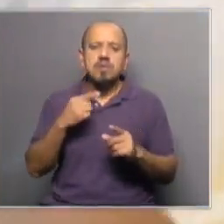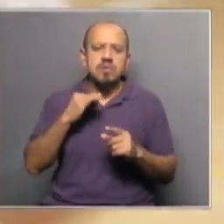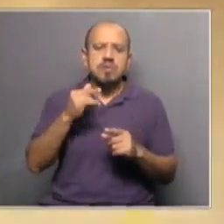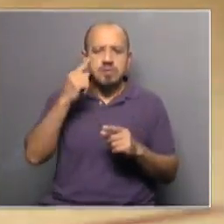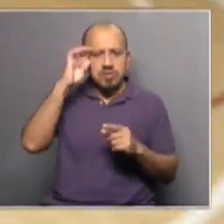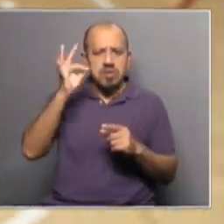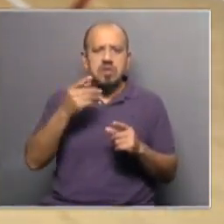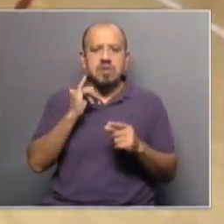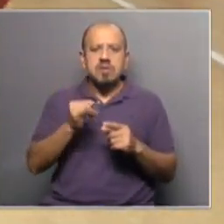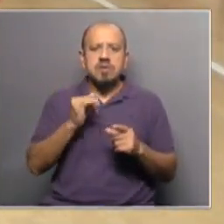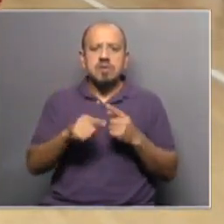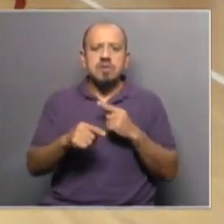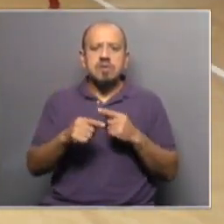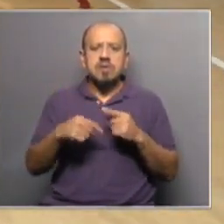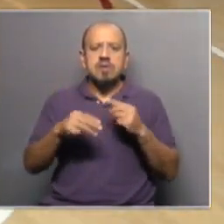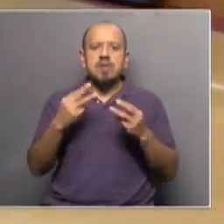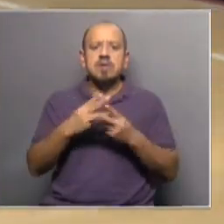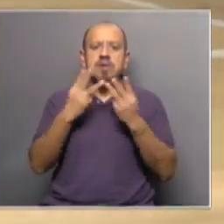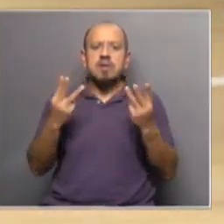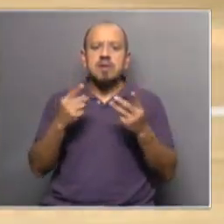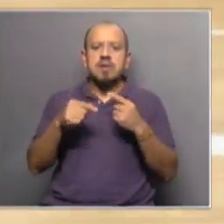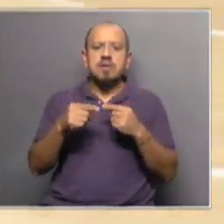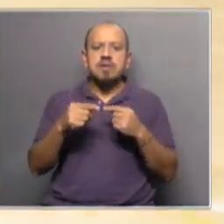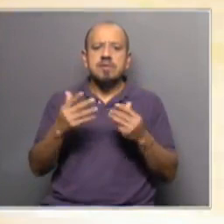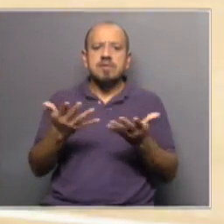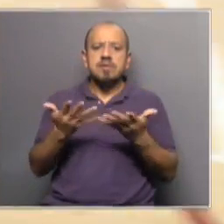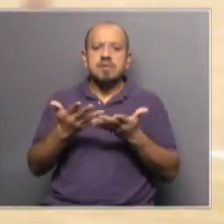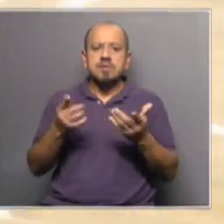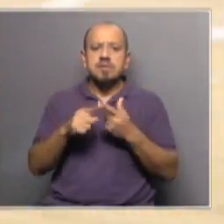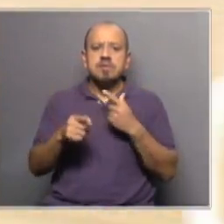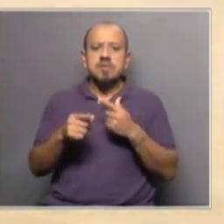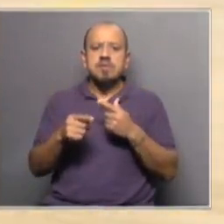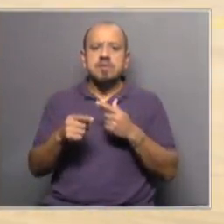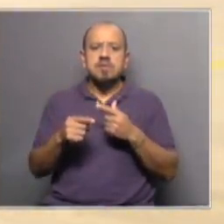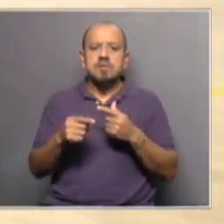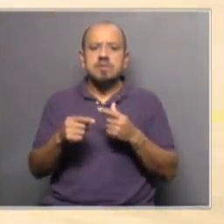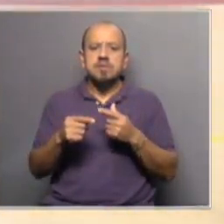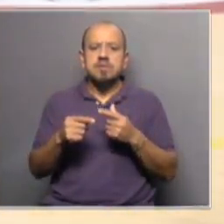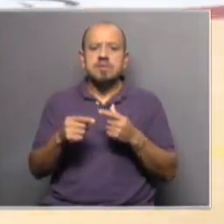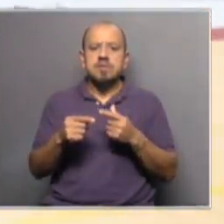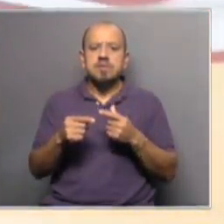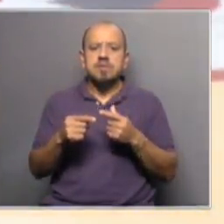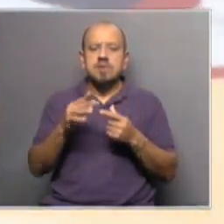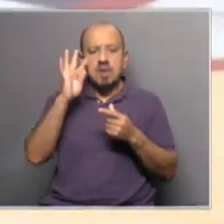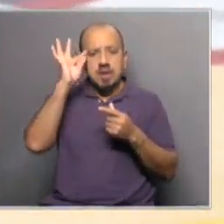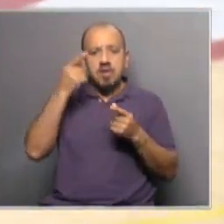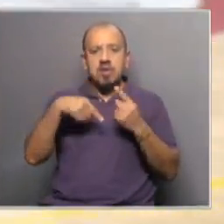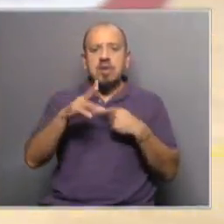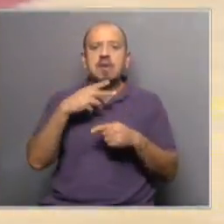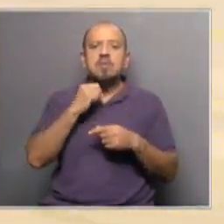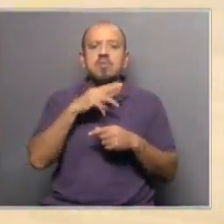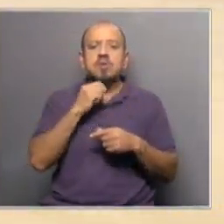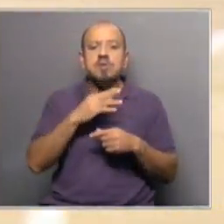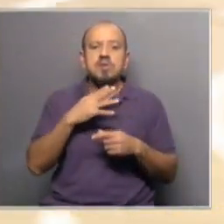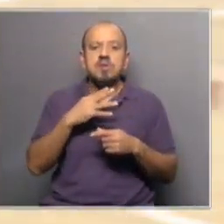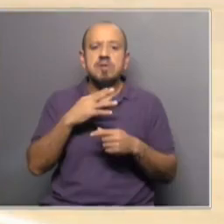allá de mi situación en particular, sino en el general de lo que se está viviendo ahora en formativas, como te decía hoy. Creo que las chiquilinas en todos sentidos están